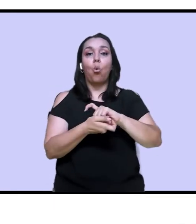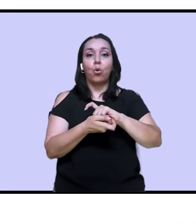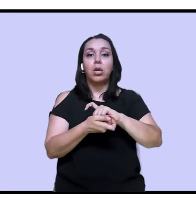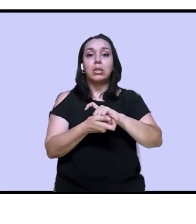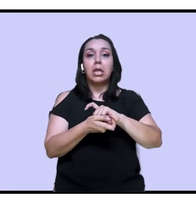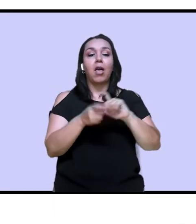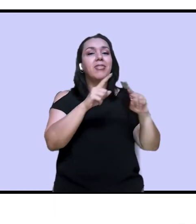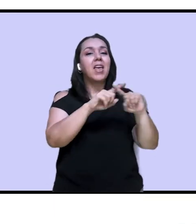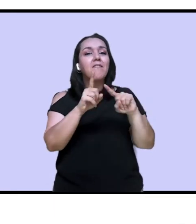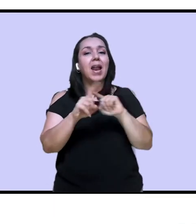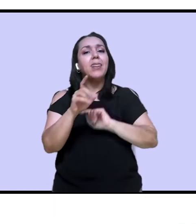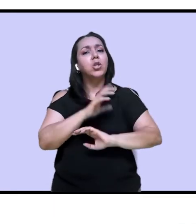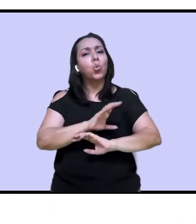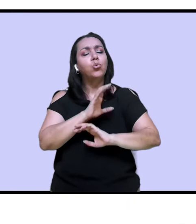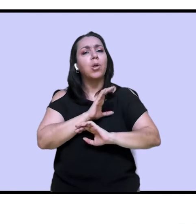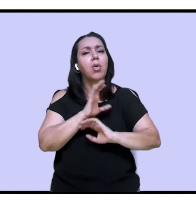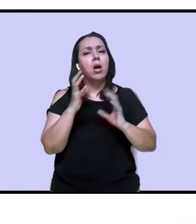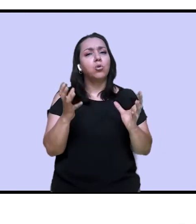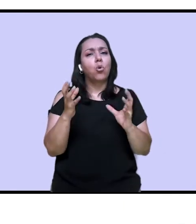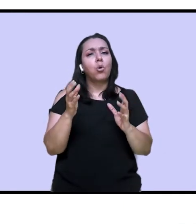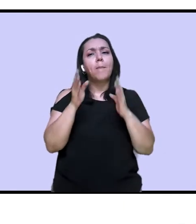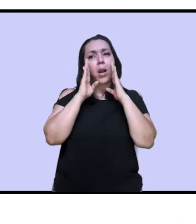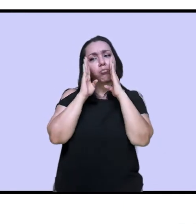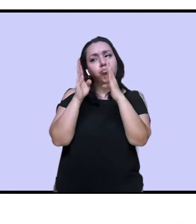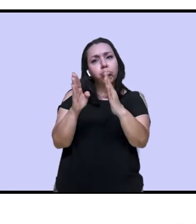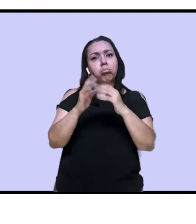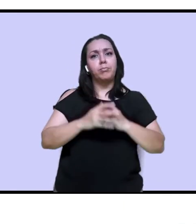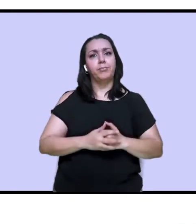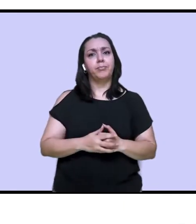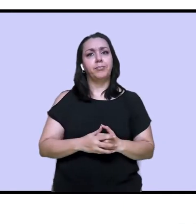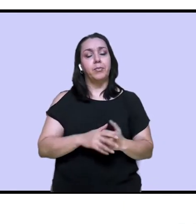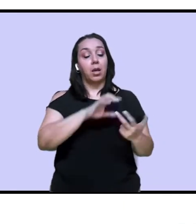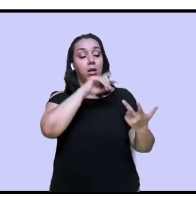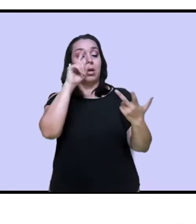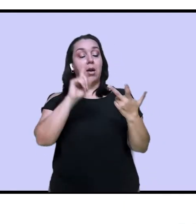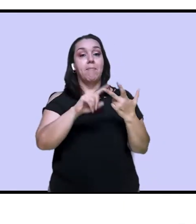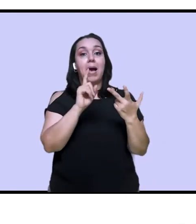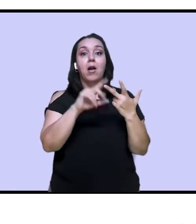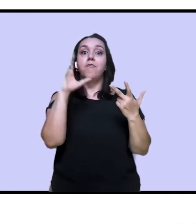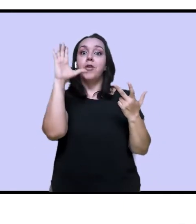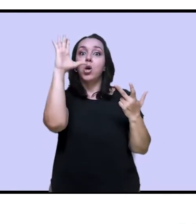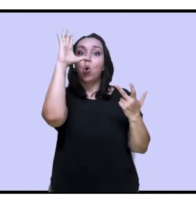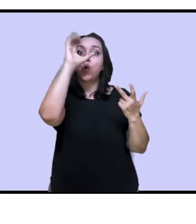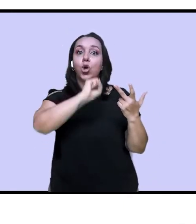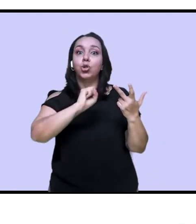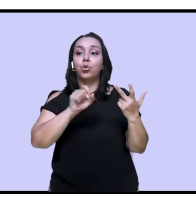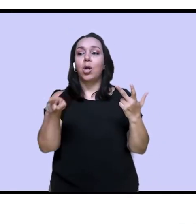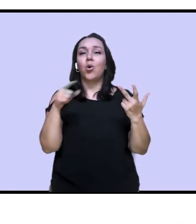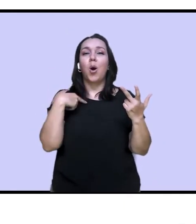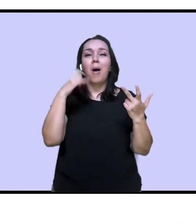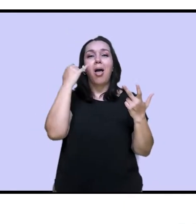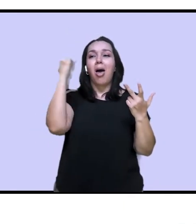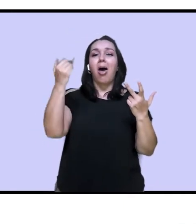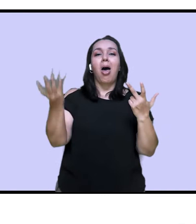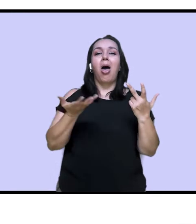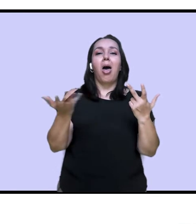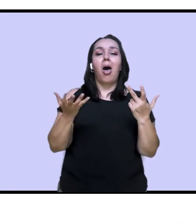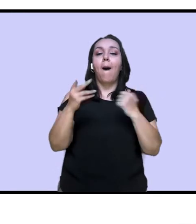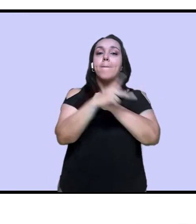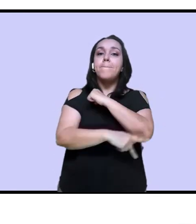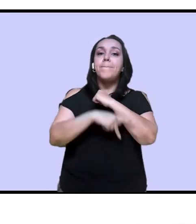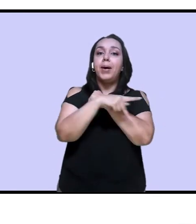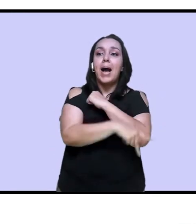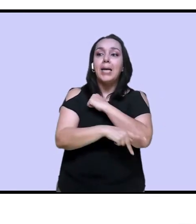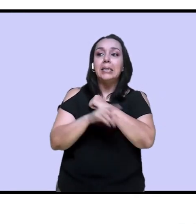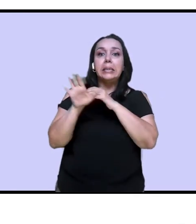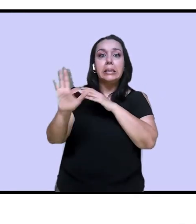adaptaciones y consideraciones para su atención. Reconocer cuáles son los hitos del país de